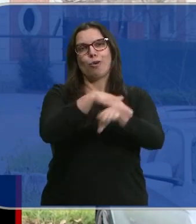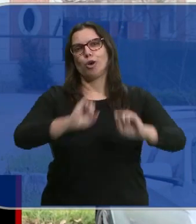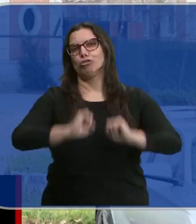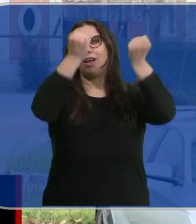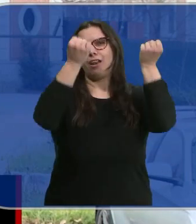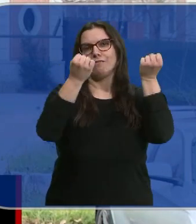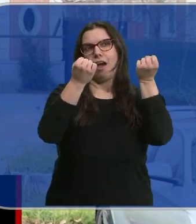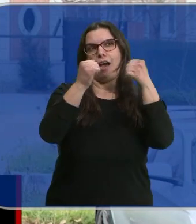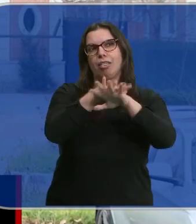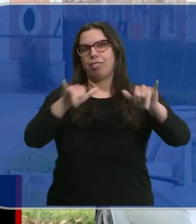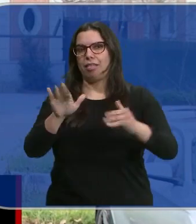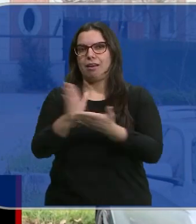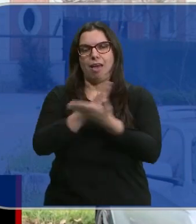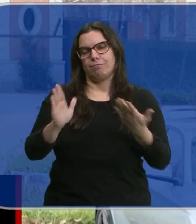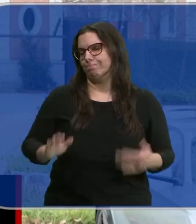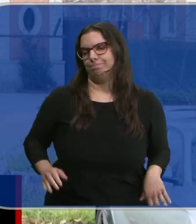Gobierno a cambio de nada.